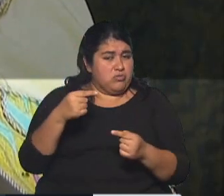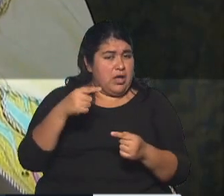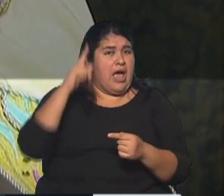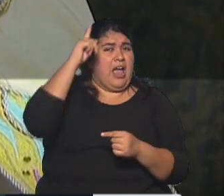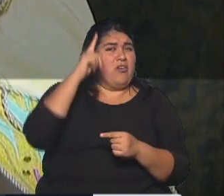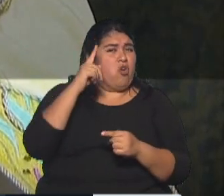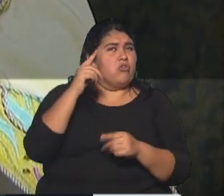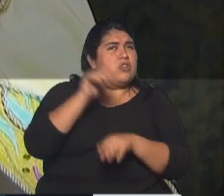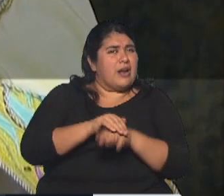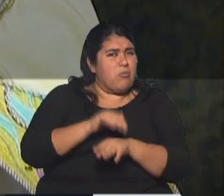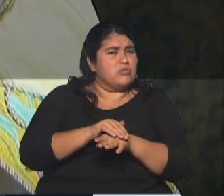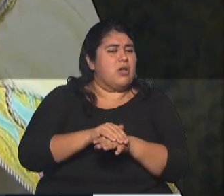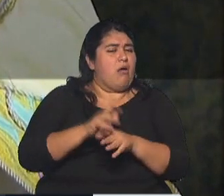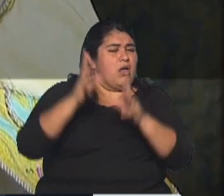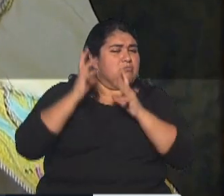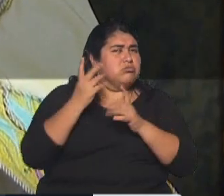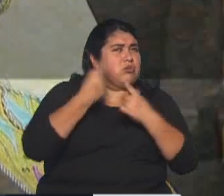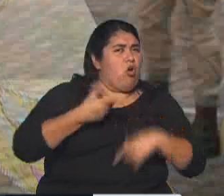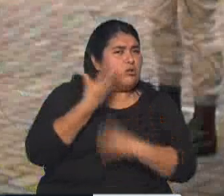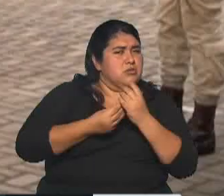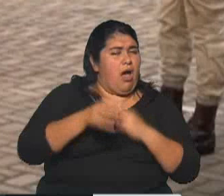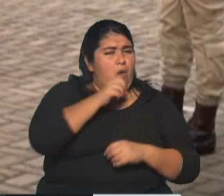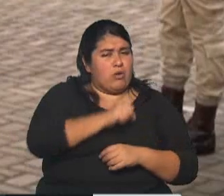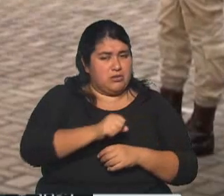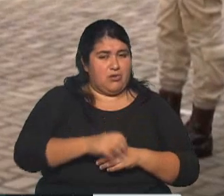took responsibility for our failures.